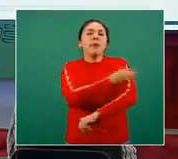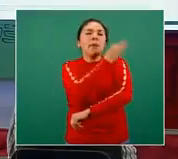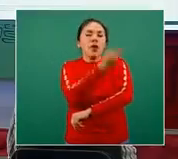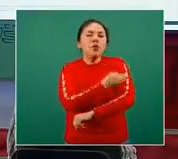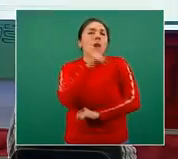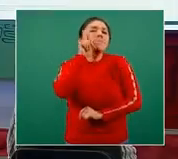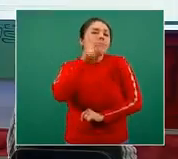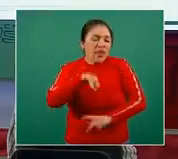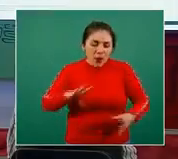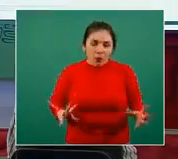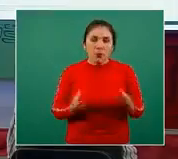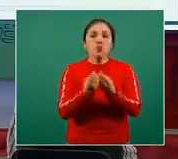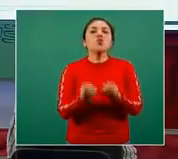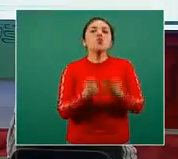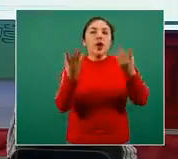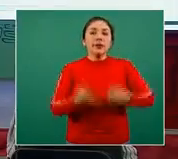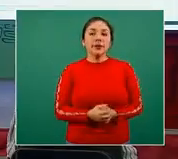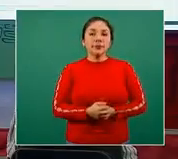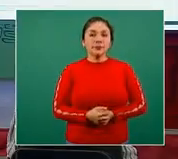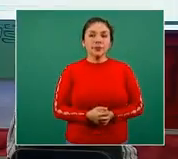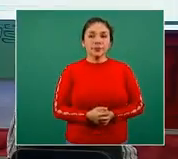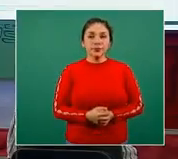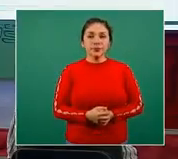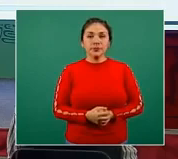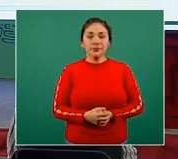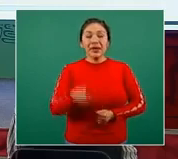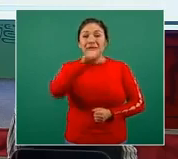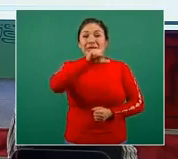mañana. La siguiente, por favor.